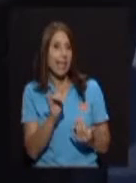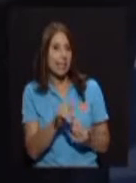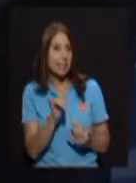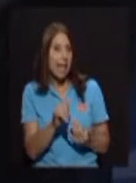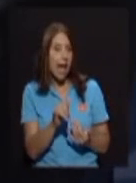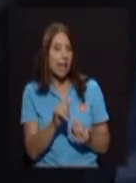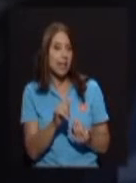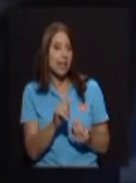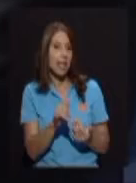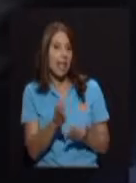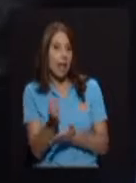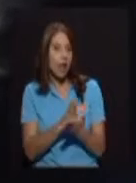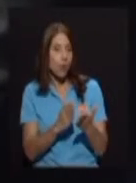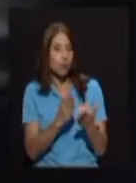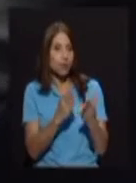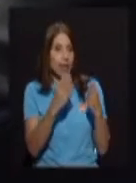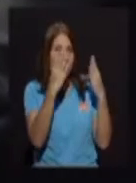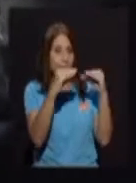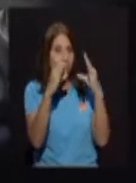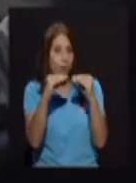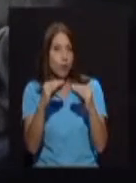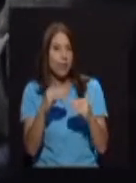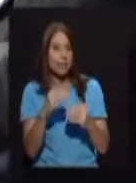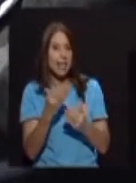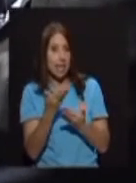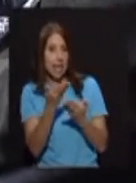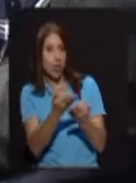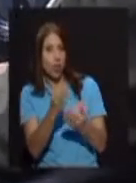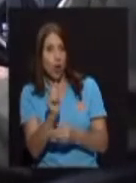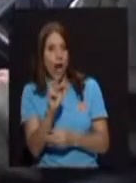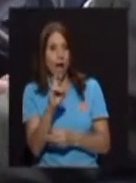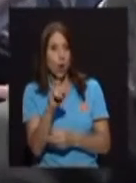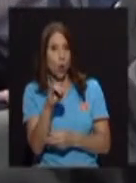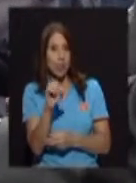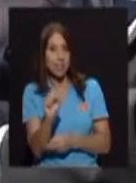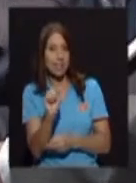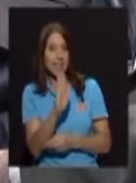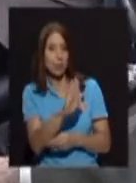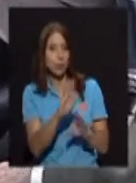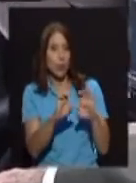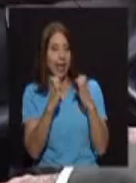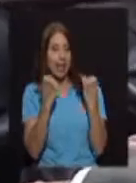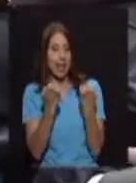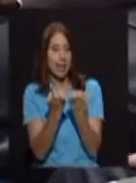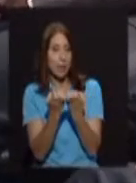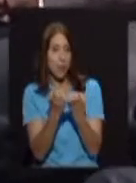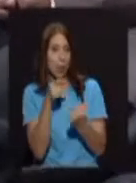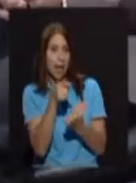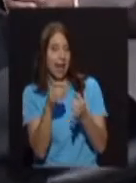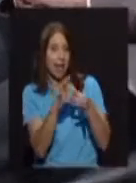unos informes en los cuales don Arodys y el equipo que él coordina y